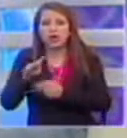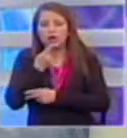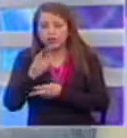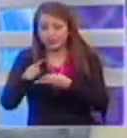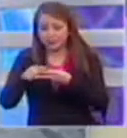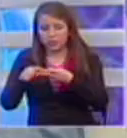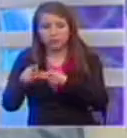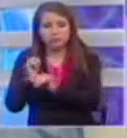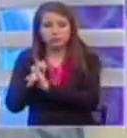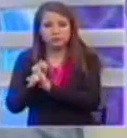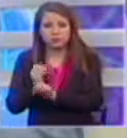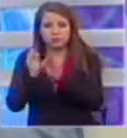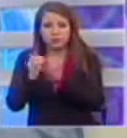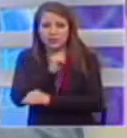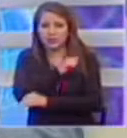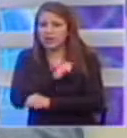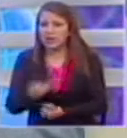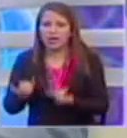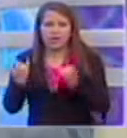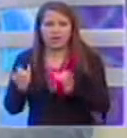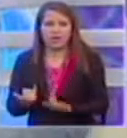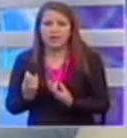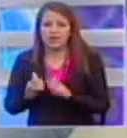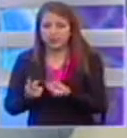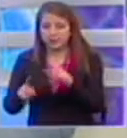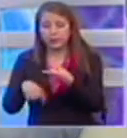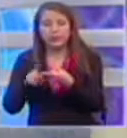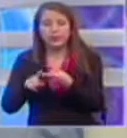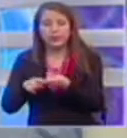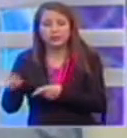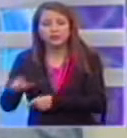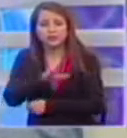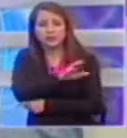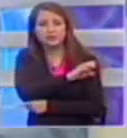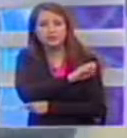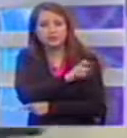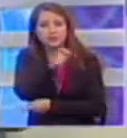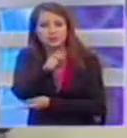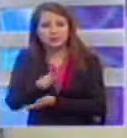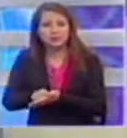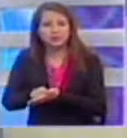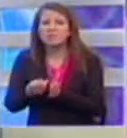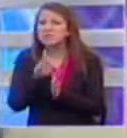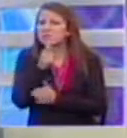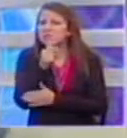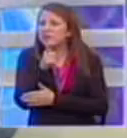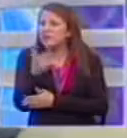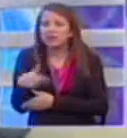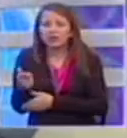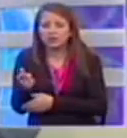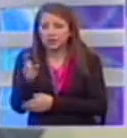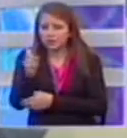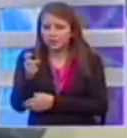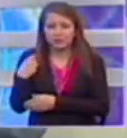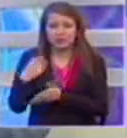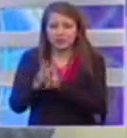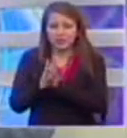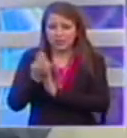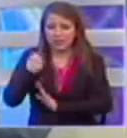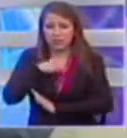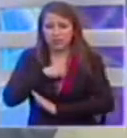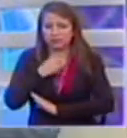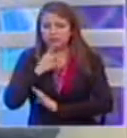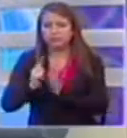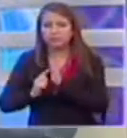dos entidades que deben actuar inmediatamente. La primera es el Consejo Nacional Electoral, pero para quien ni siquiera necesitaríamos